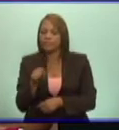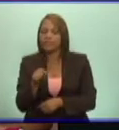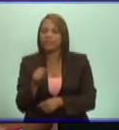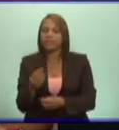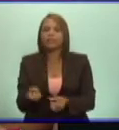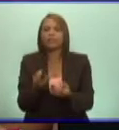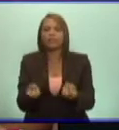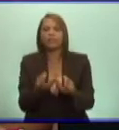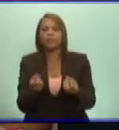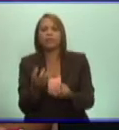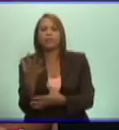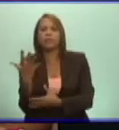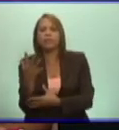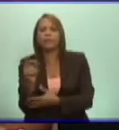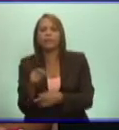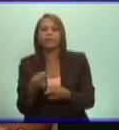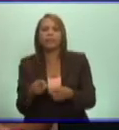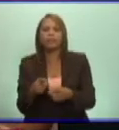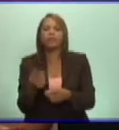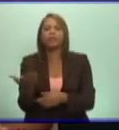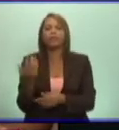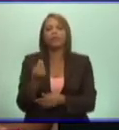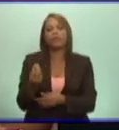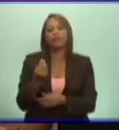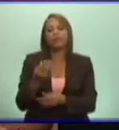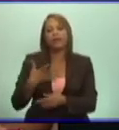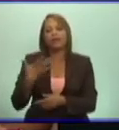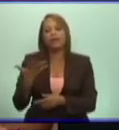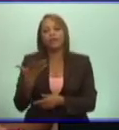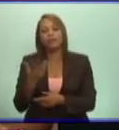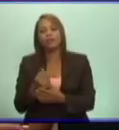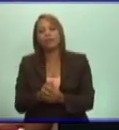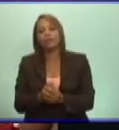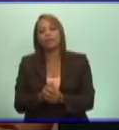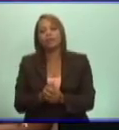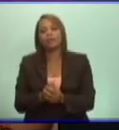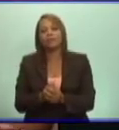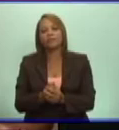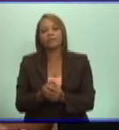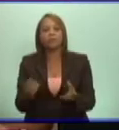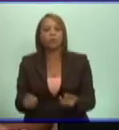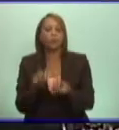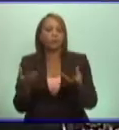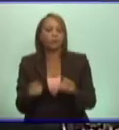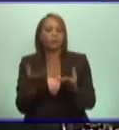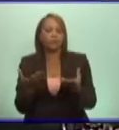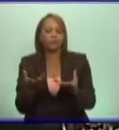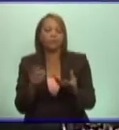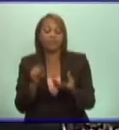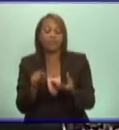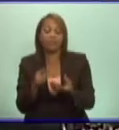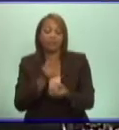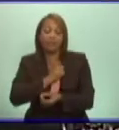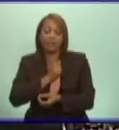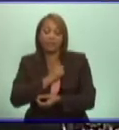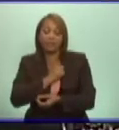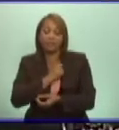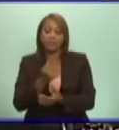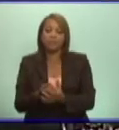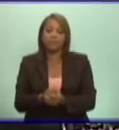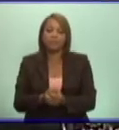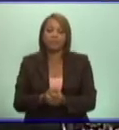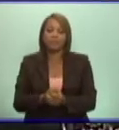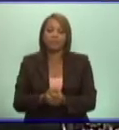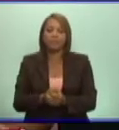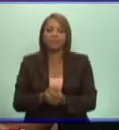semillero de plantas tiernas porque nos reclama cultivo de nuestra parte. Y entonces es ahí que queríamos también